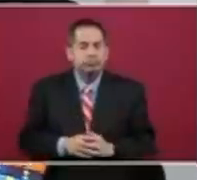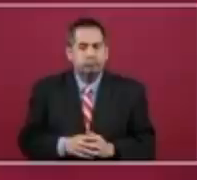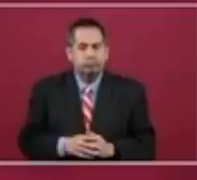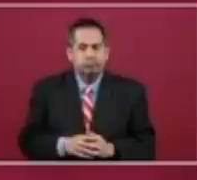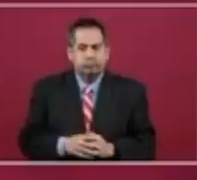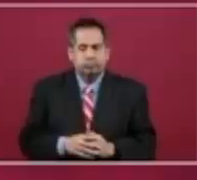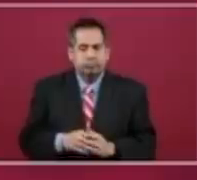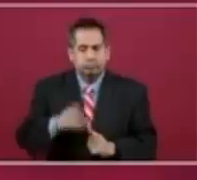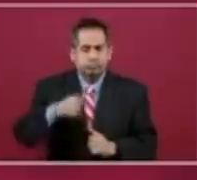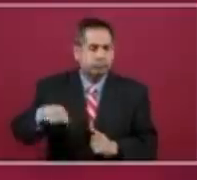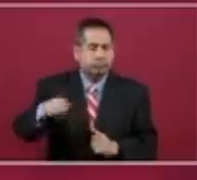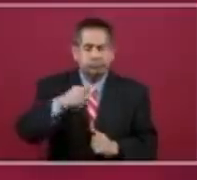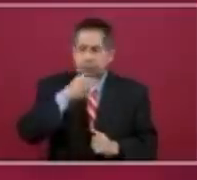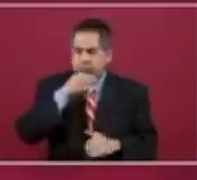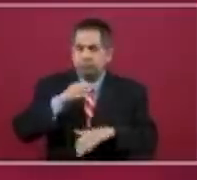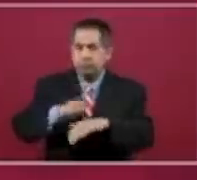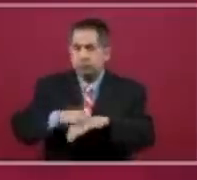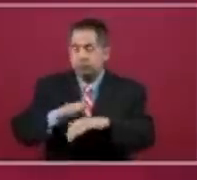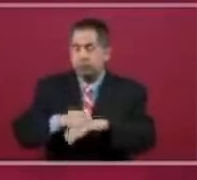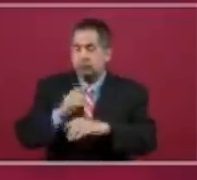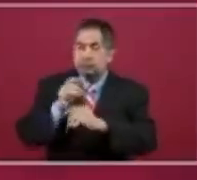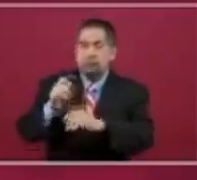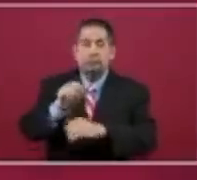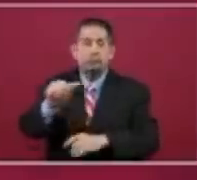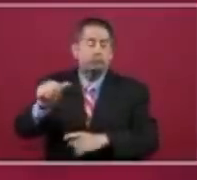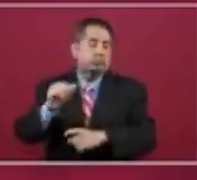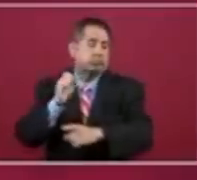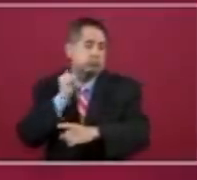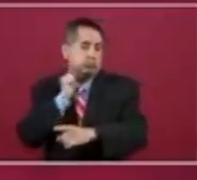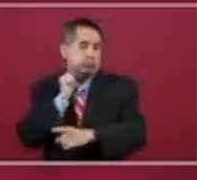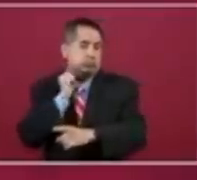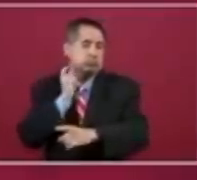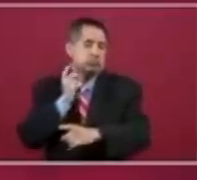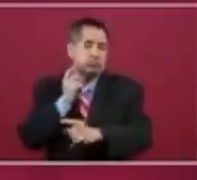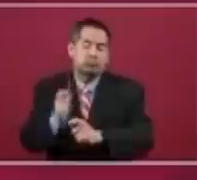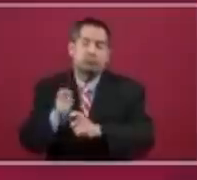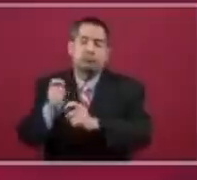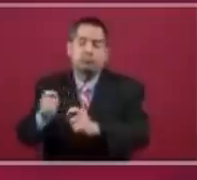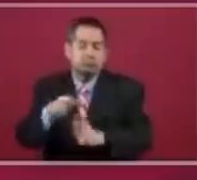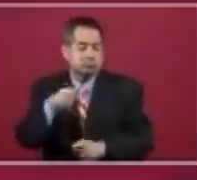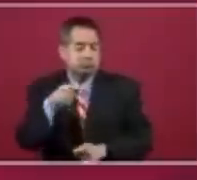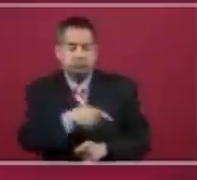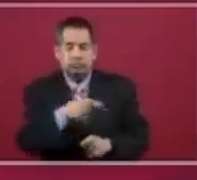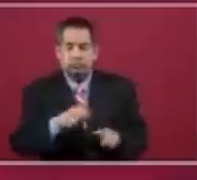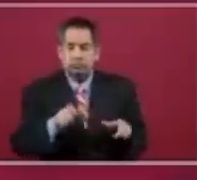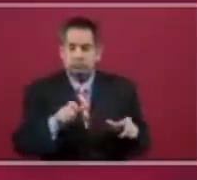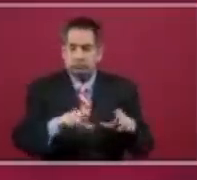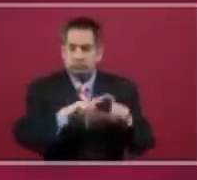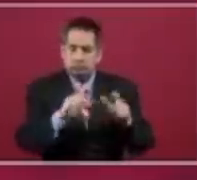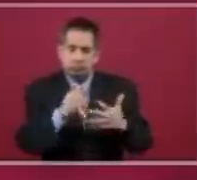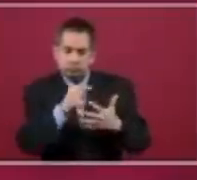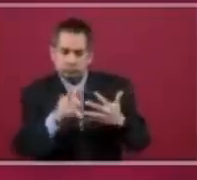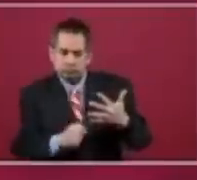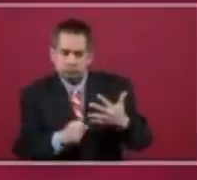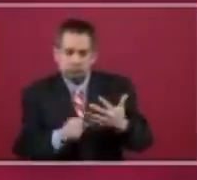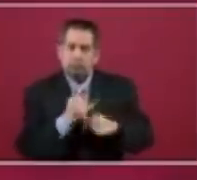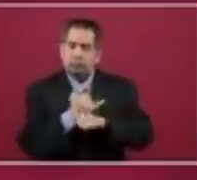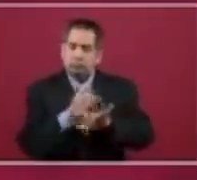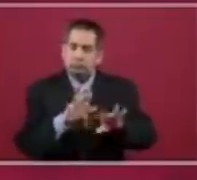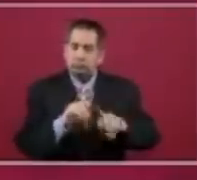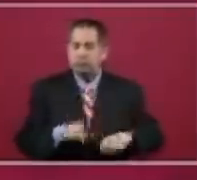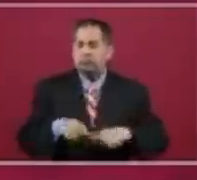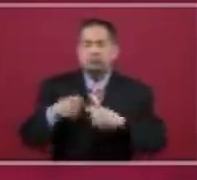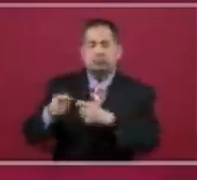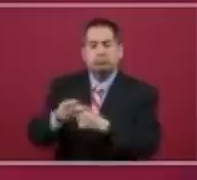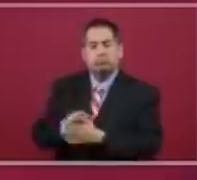al Poder Legislativo sobre la actuación, el desempeño de la